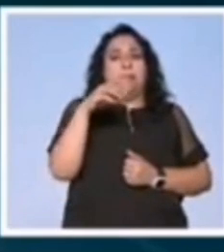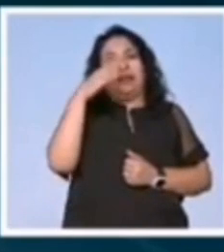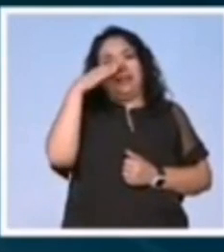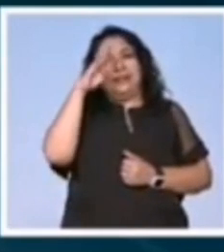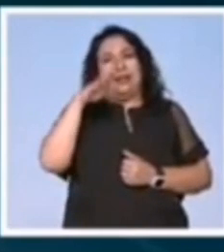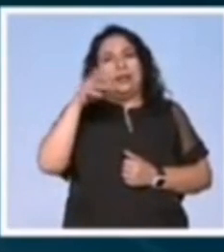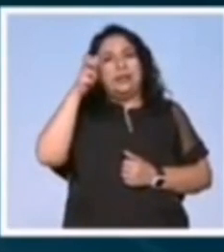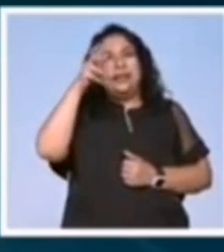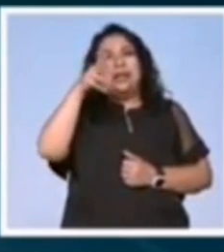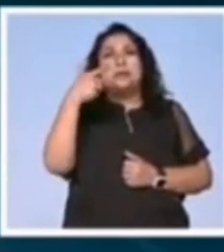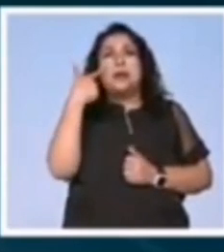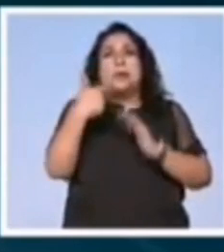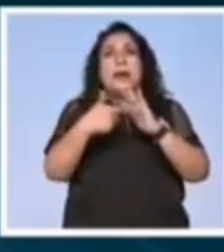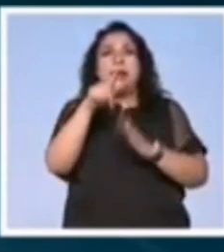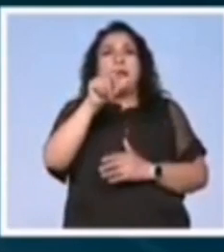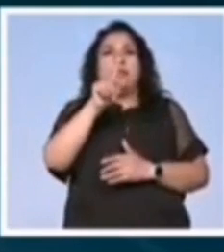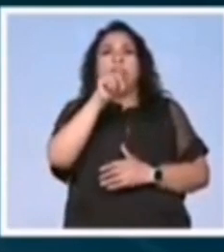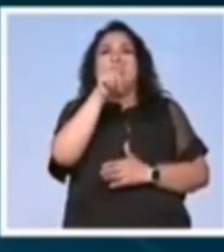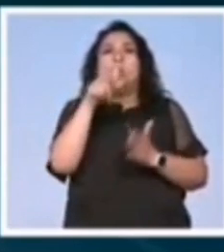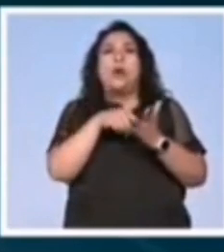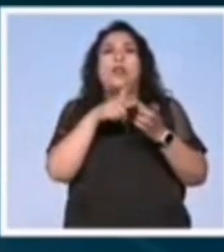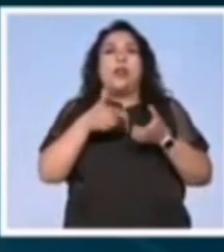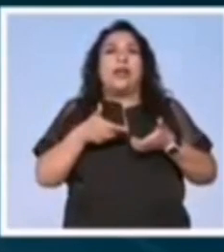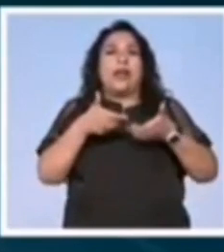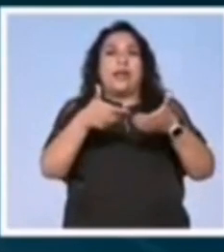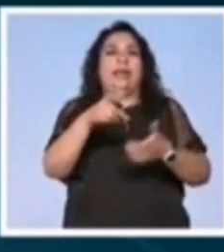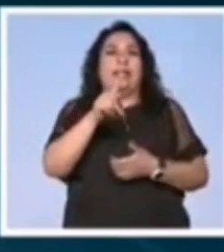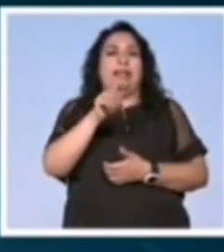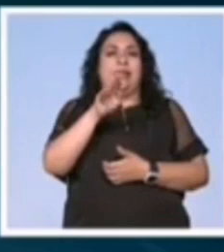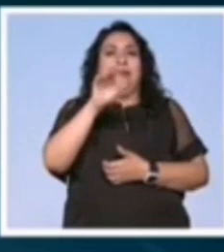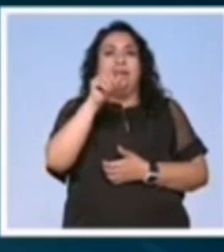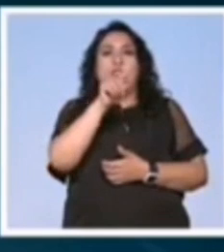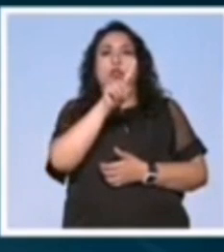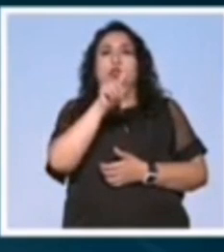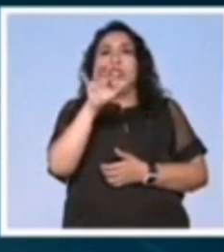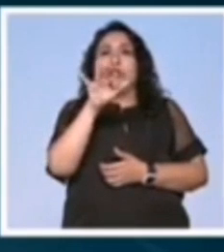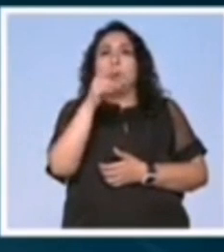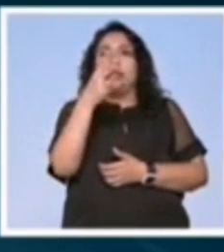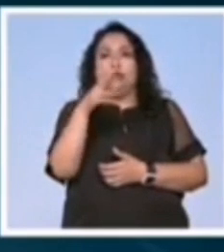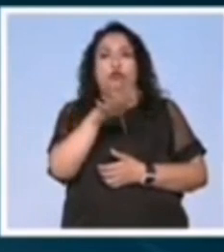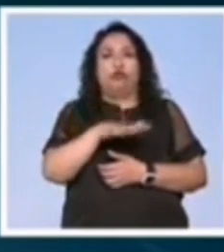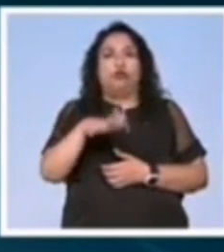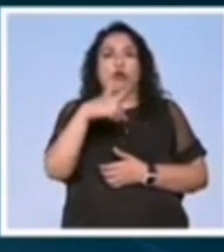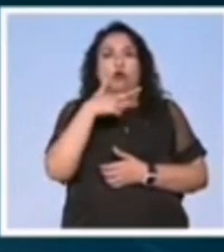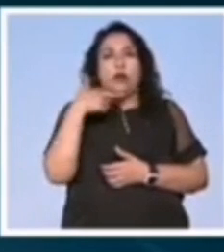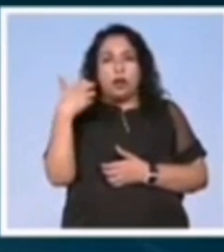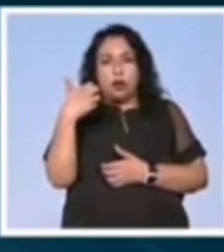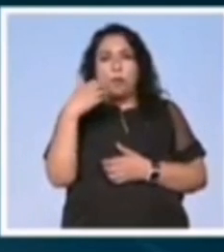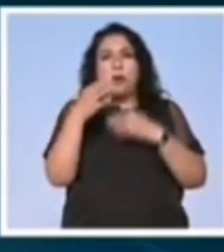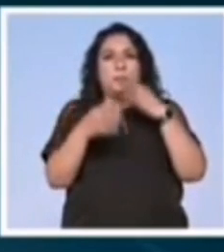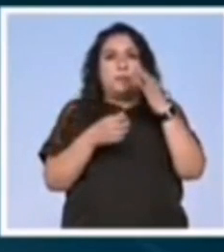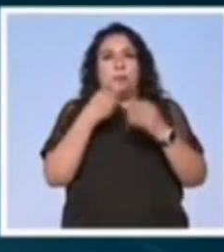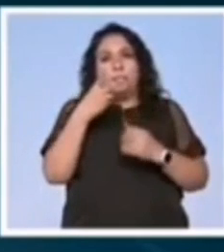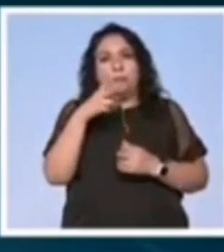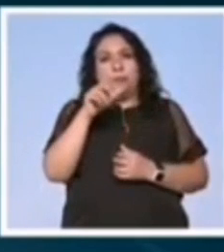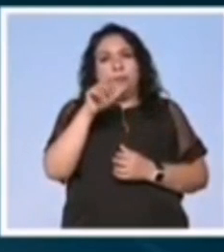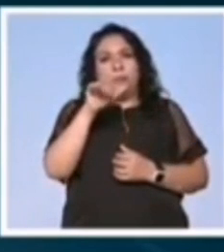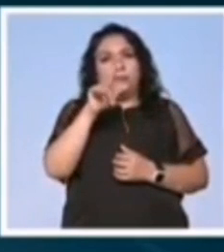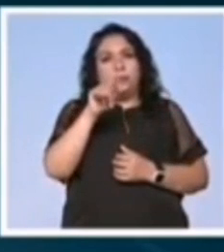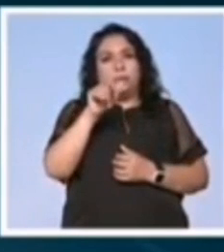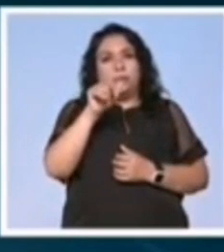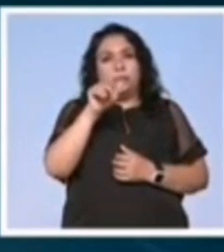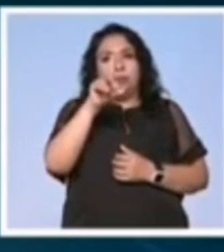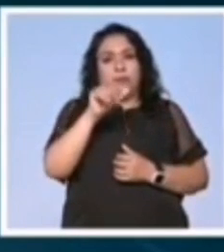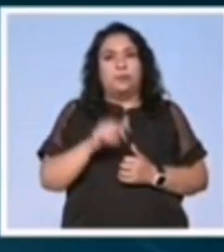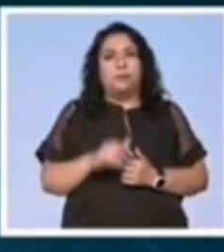la Teatrería, espacio localizado en la calle de Tabasco 152, en la colonia Roma. Noticias 22, Alberto Aranda.